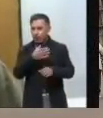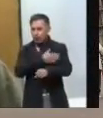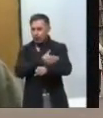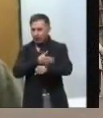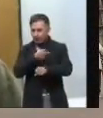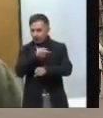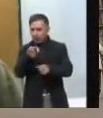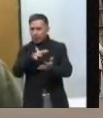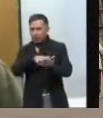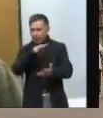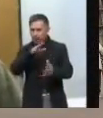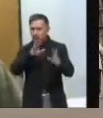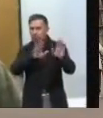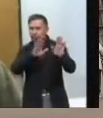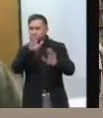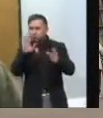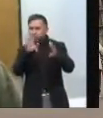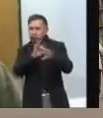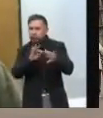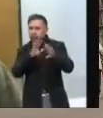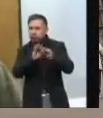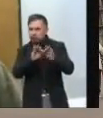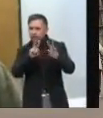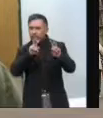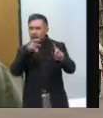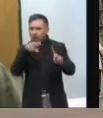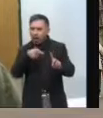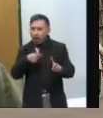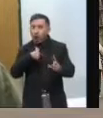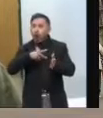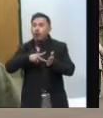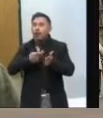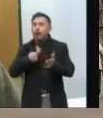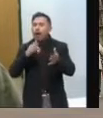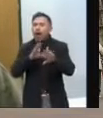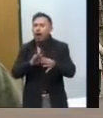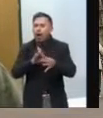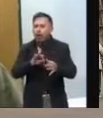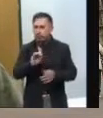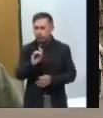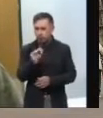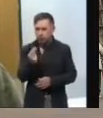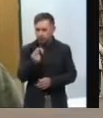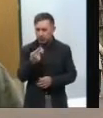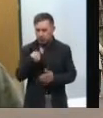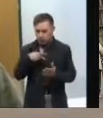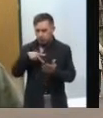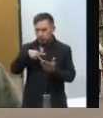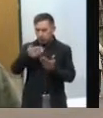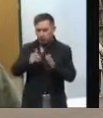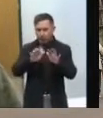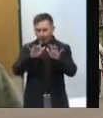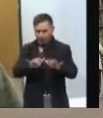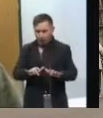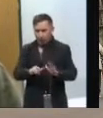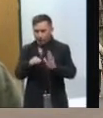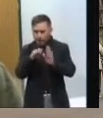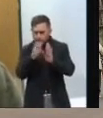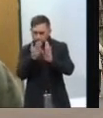colegas. Desde luego, avalaré y votaré a favor del proyecto en los términos en que fue